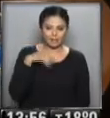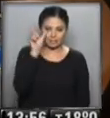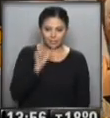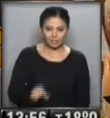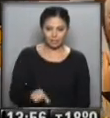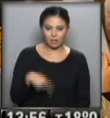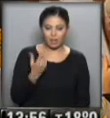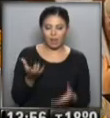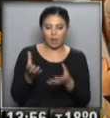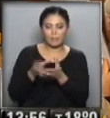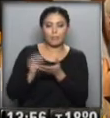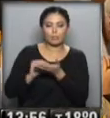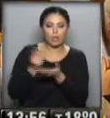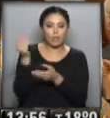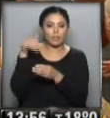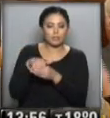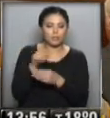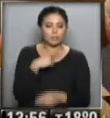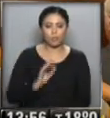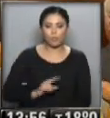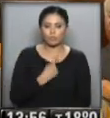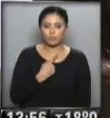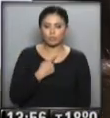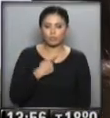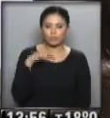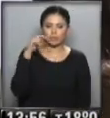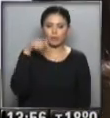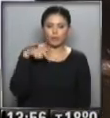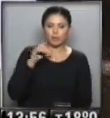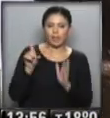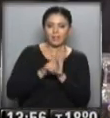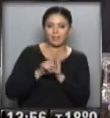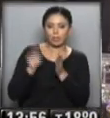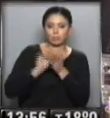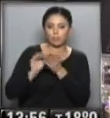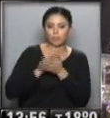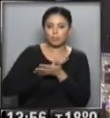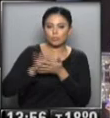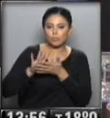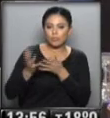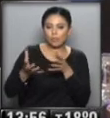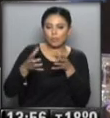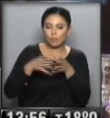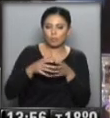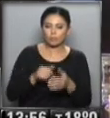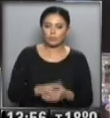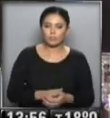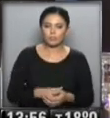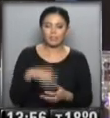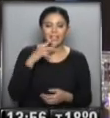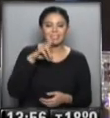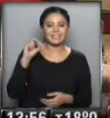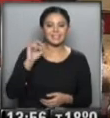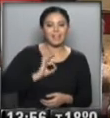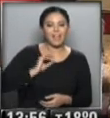integrante de la Cámara de Diputados nos sentimos orgullosos que la nueva generación de legisladores, en consonancia con los 30 años